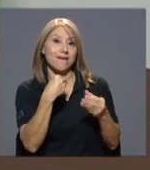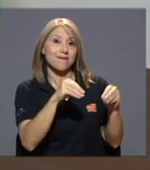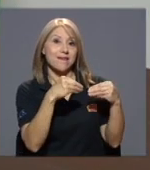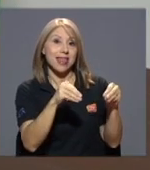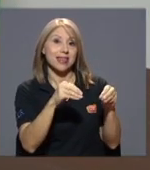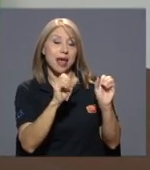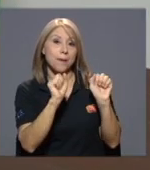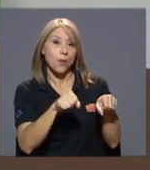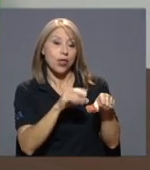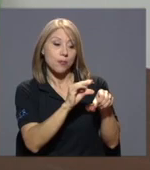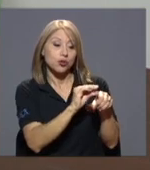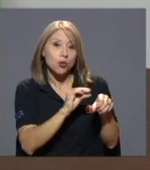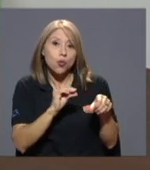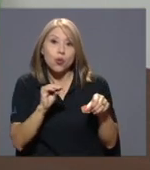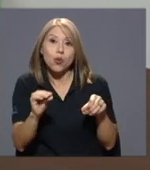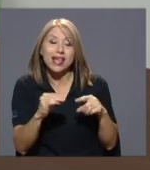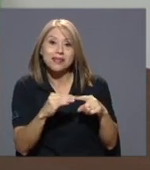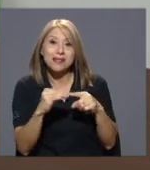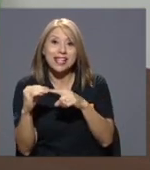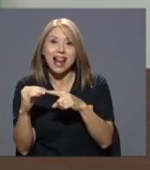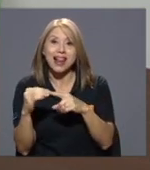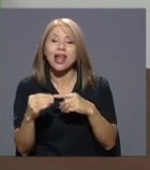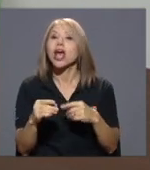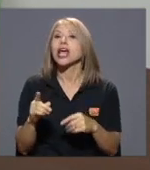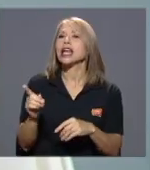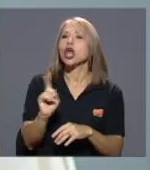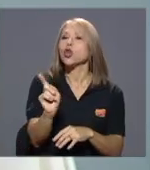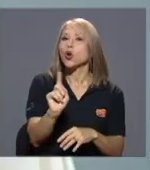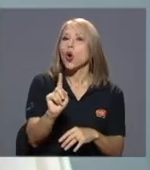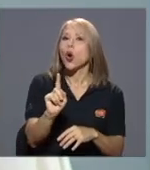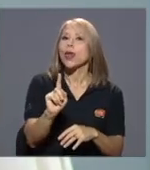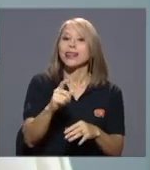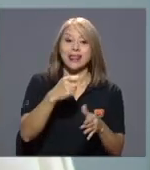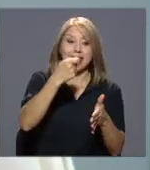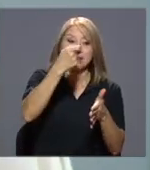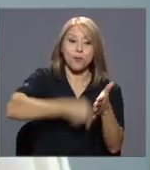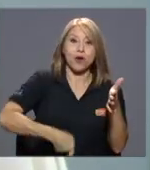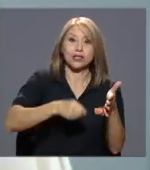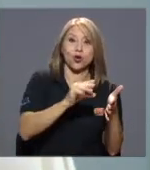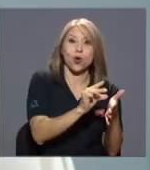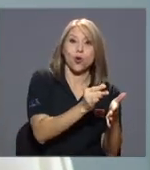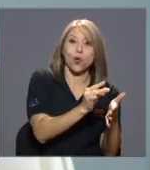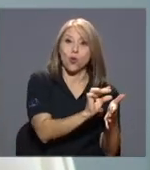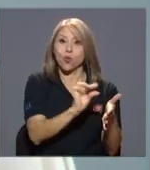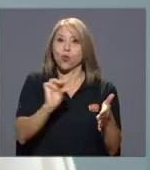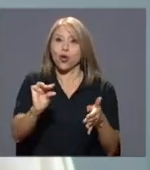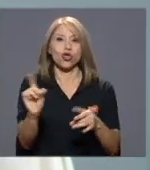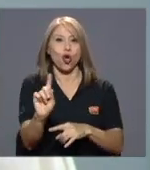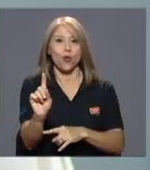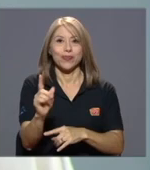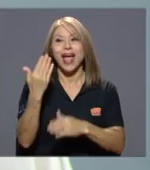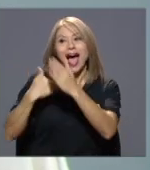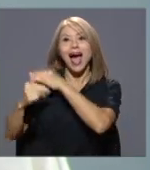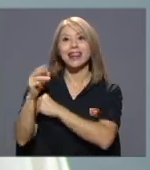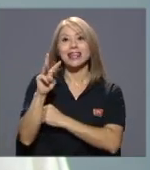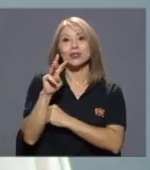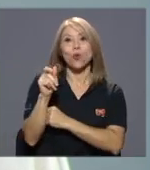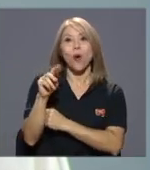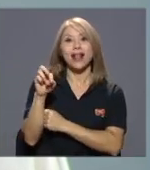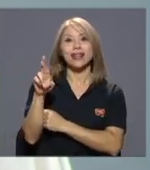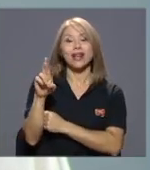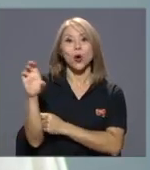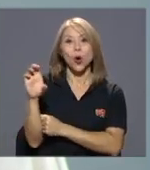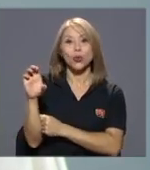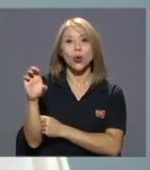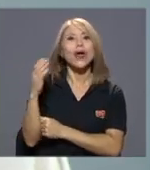un rebajo especial. Explíquenos un poquito sobre esto. Sí, no, de los impuestos no. La idea original de don Walter Coto era tomar un 3% del impuesto